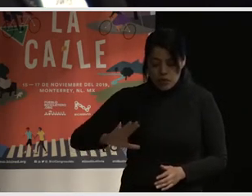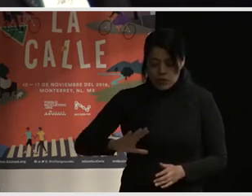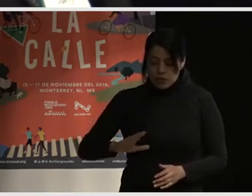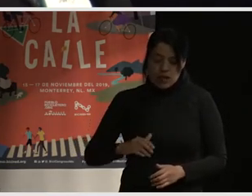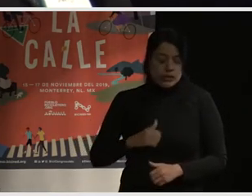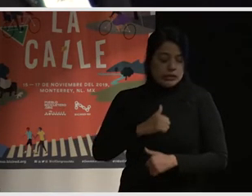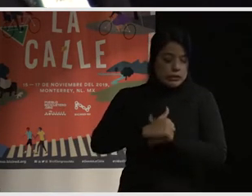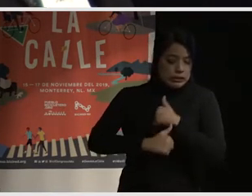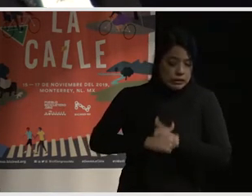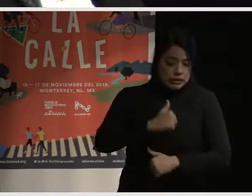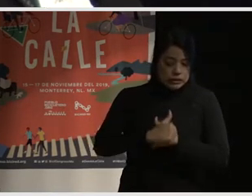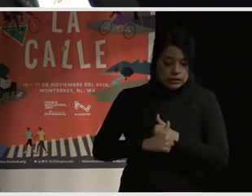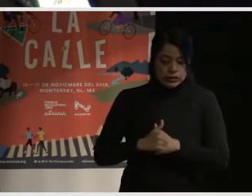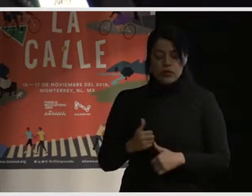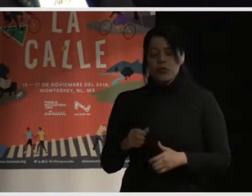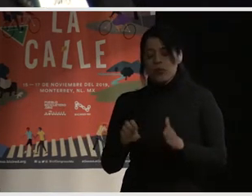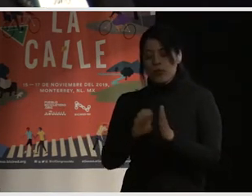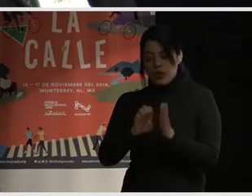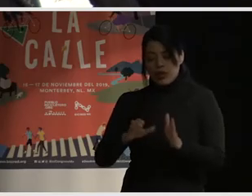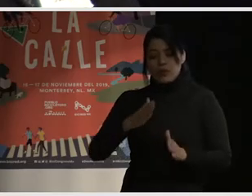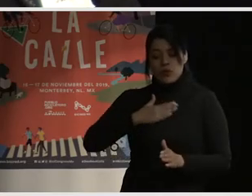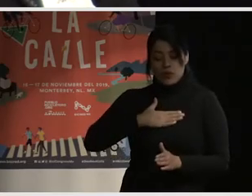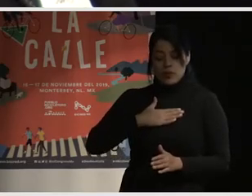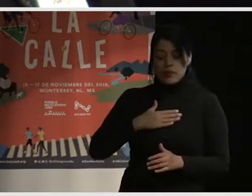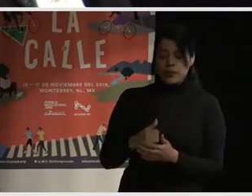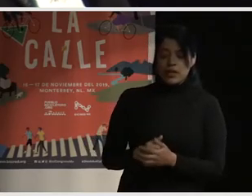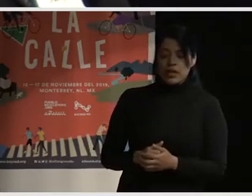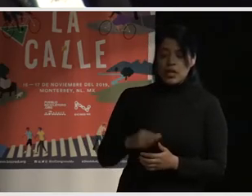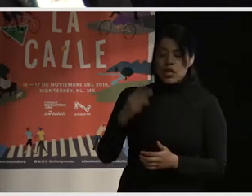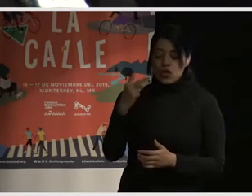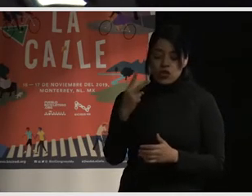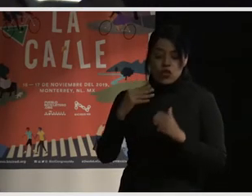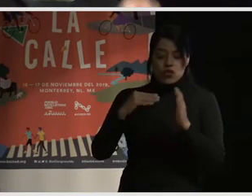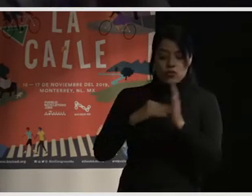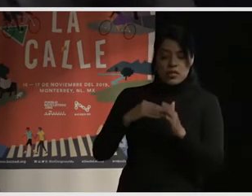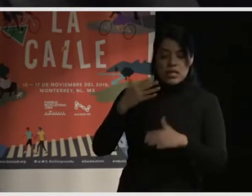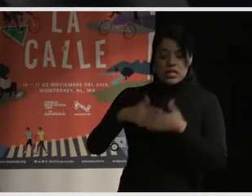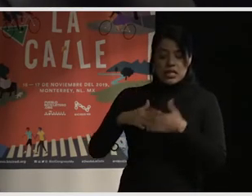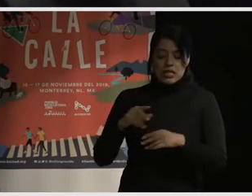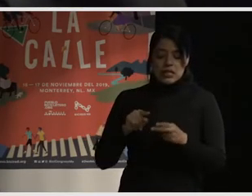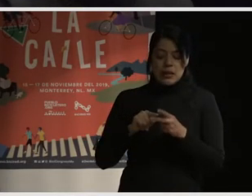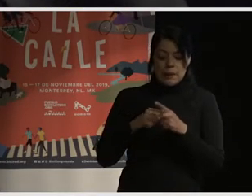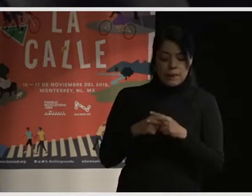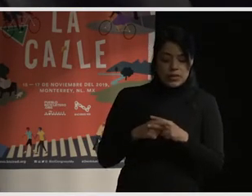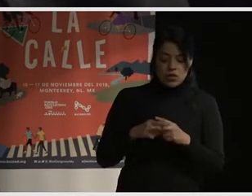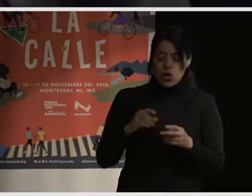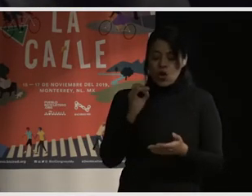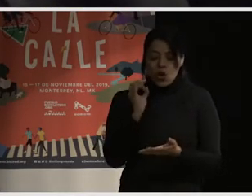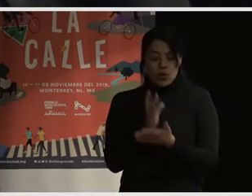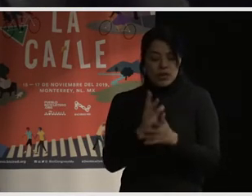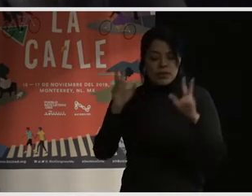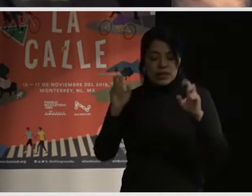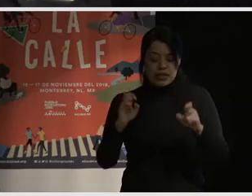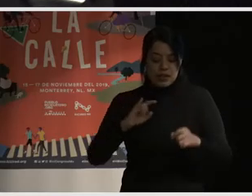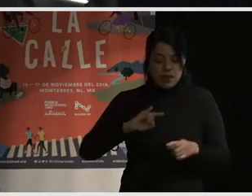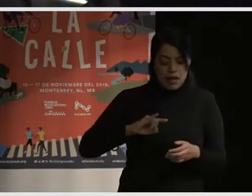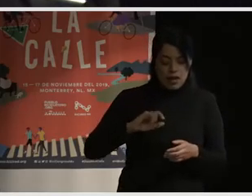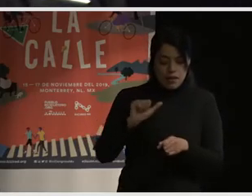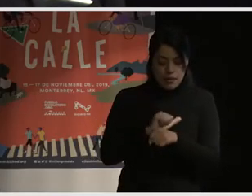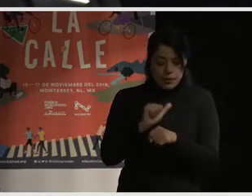movilidad se forma en el 2015 antes era una dirección de estacionamientos y estacionómetros nada más ahora es una